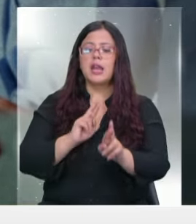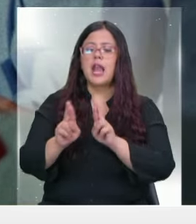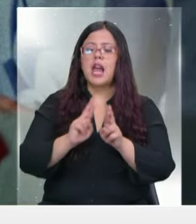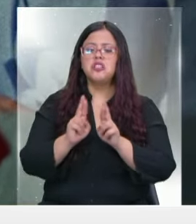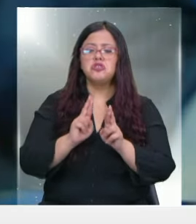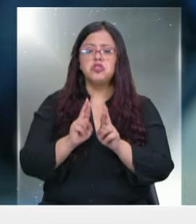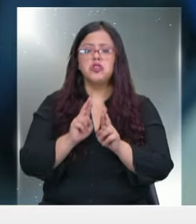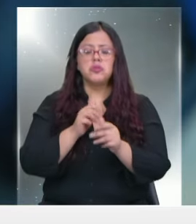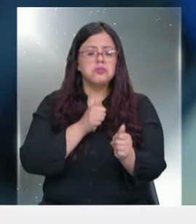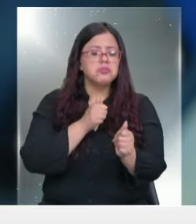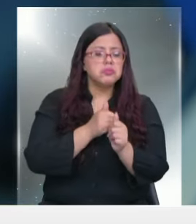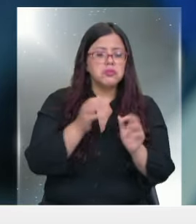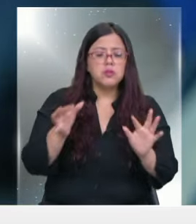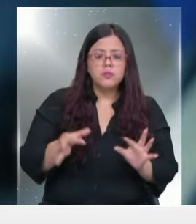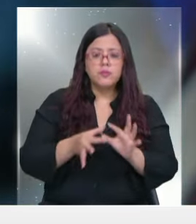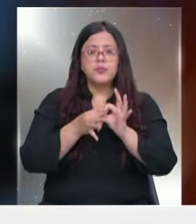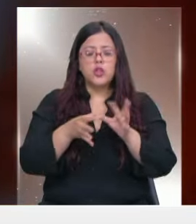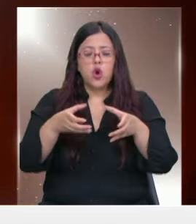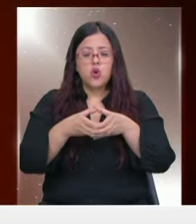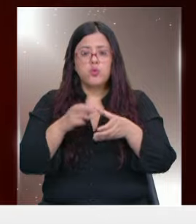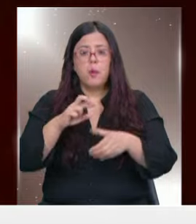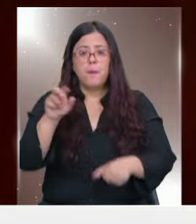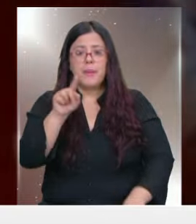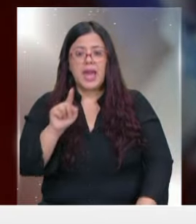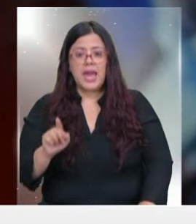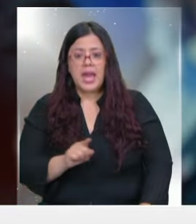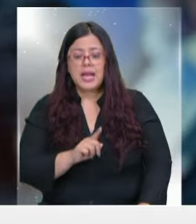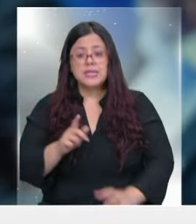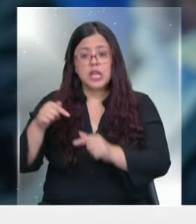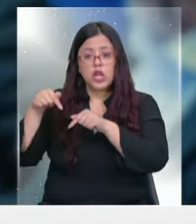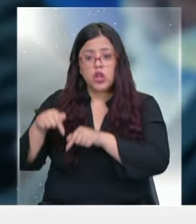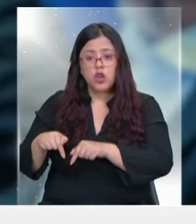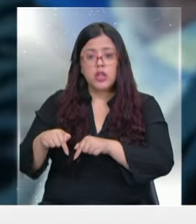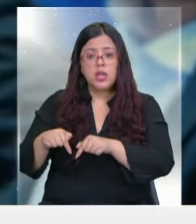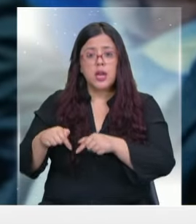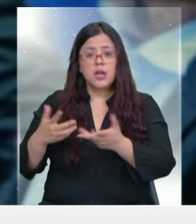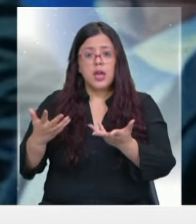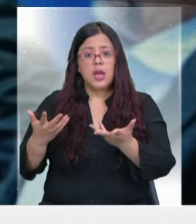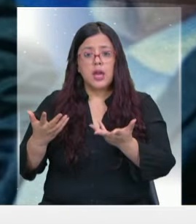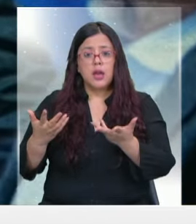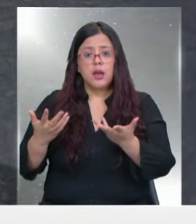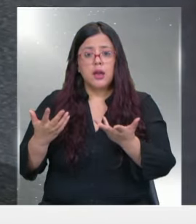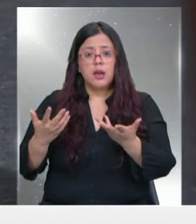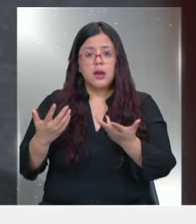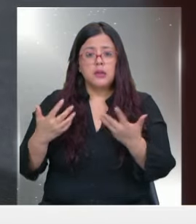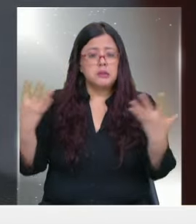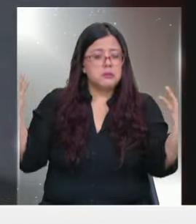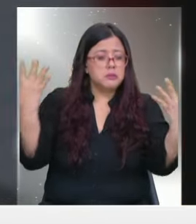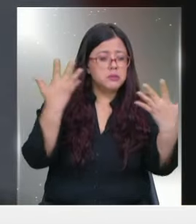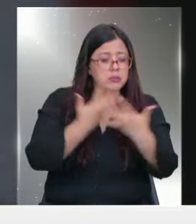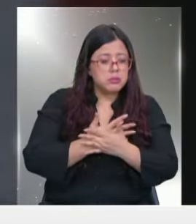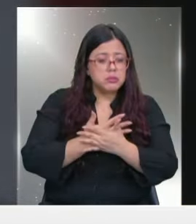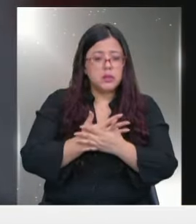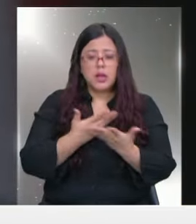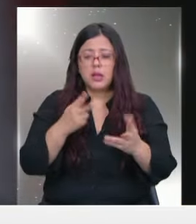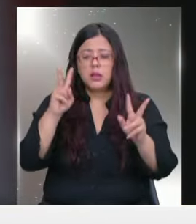cercanía, de vínculos con el Partido Socialista, que hoy se difuminan en medio de acusaciones